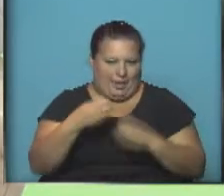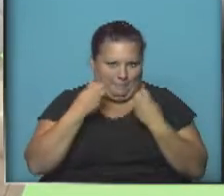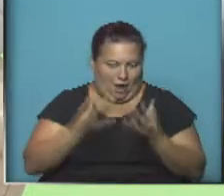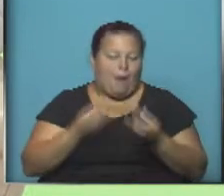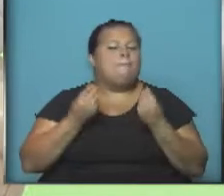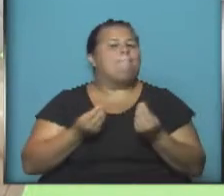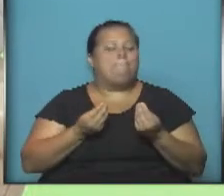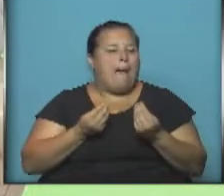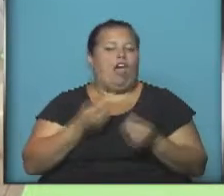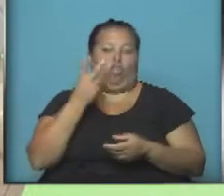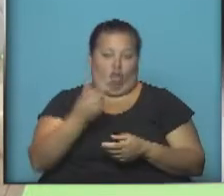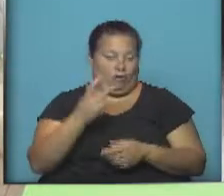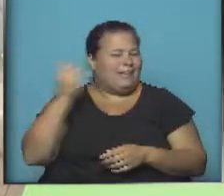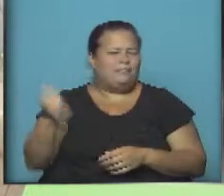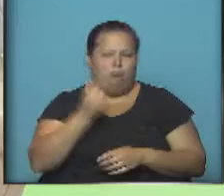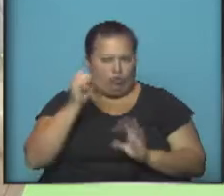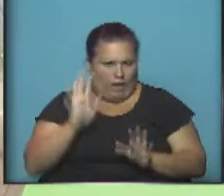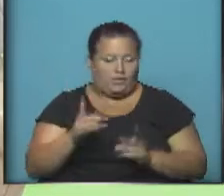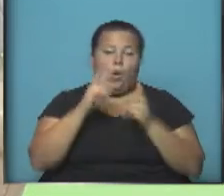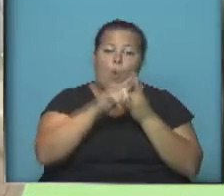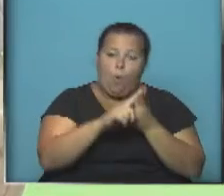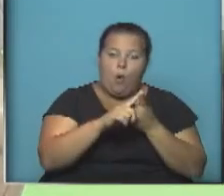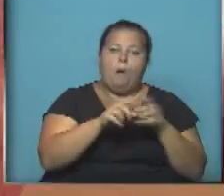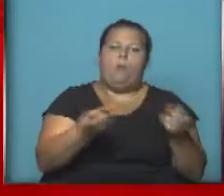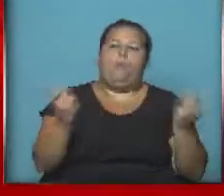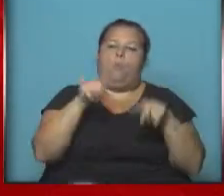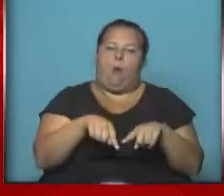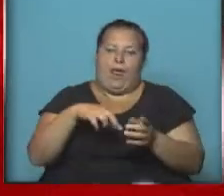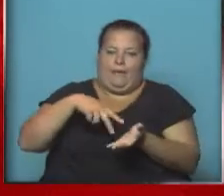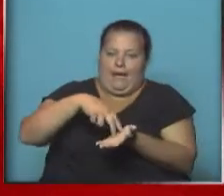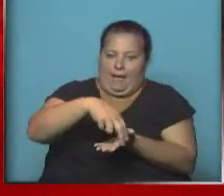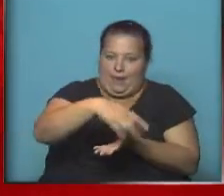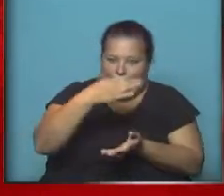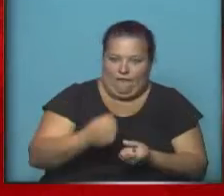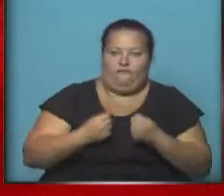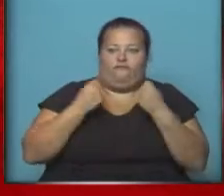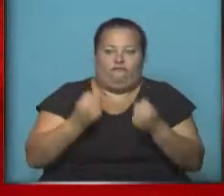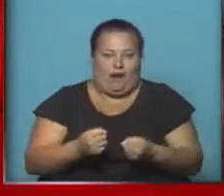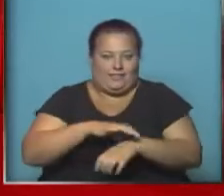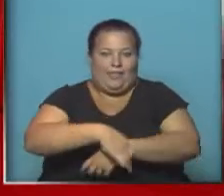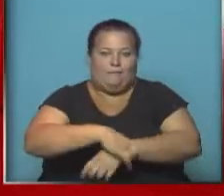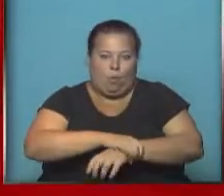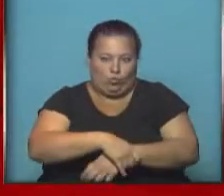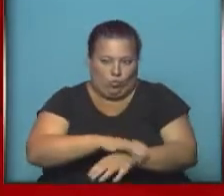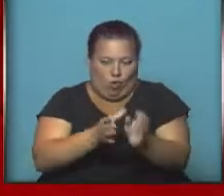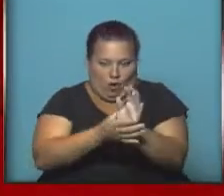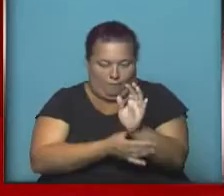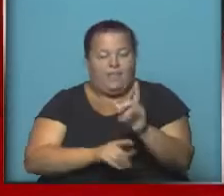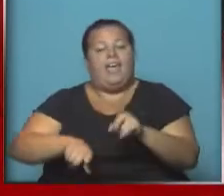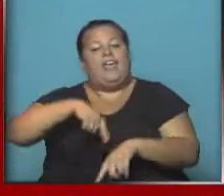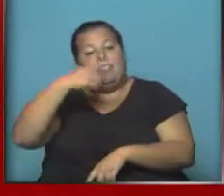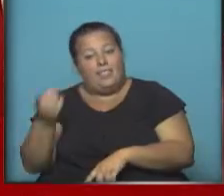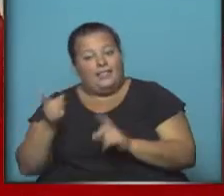¿Para qué? Para 2 cosas fundamentalmente. Uno, recuperar la estabilidad y la fuerza muscular periarticular. Y por otro